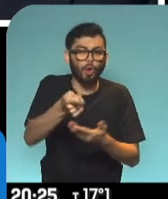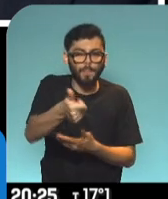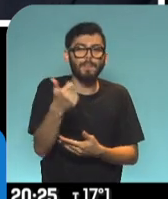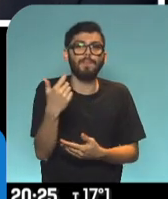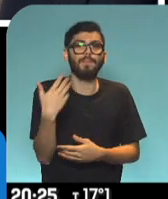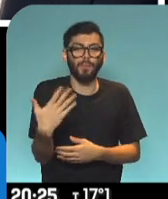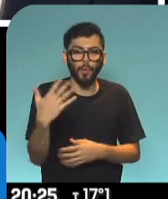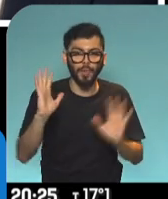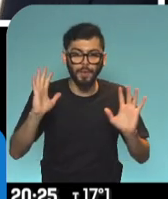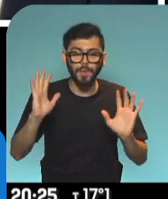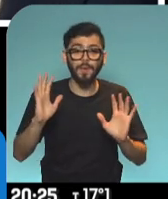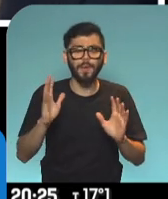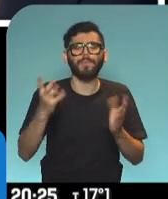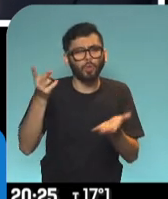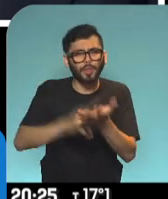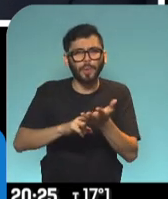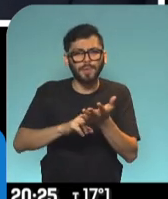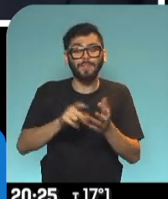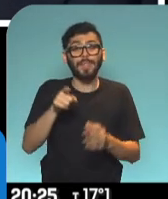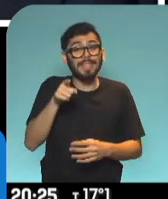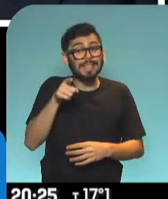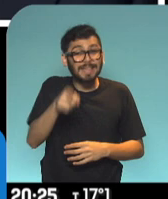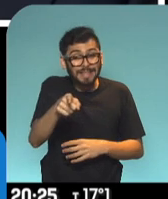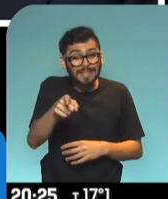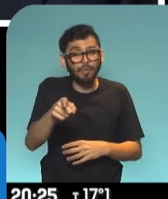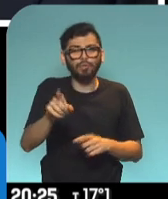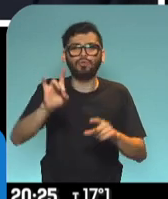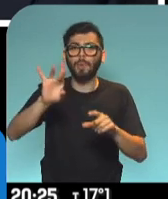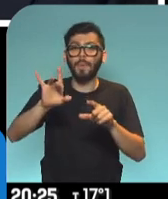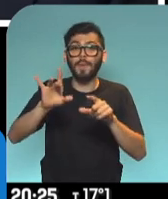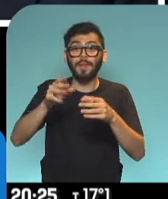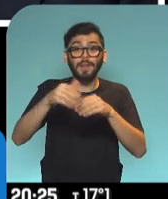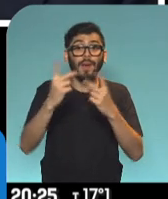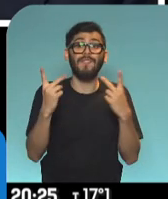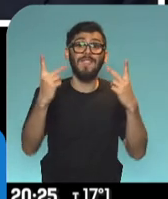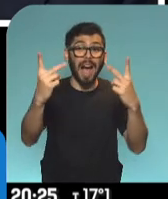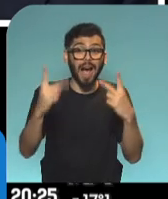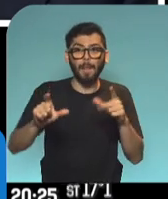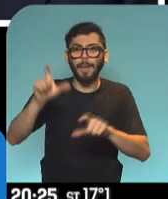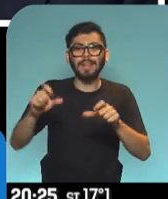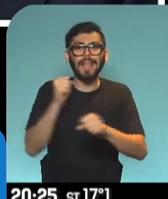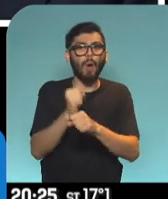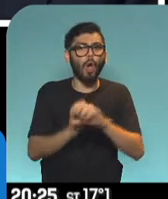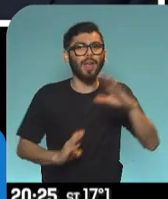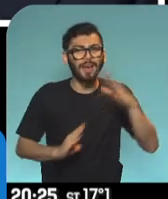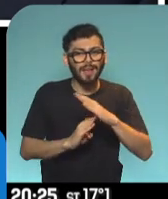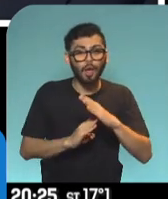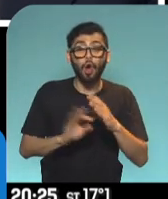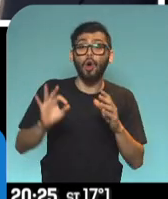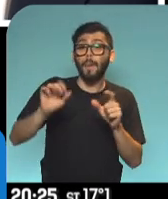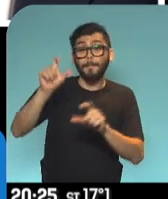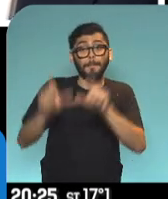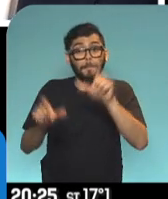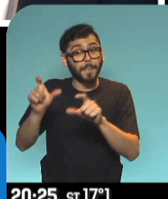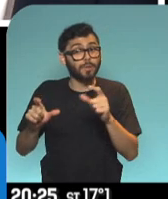de las terminales. Pero te reitero que esto solamente para trabajadores esenciales, para pasajeros y trabajadores que por